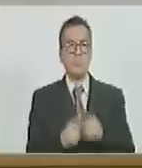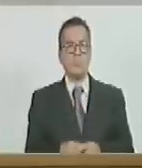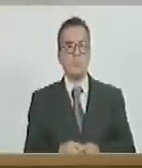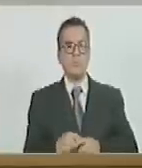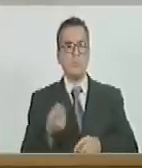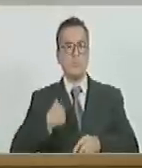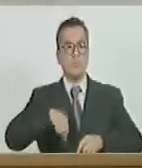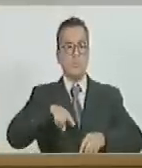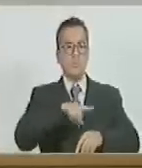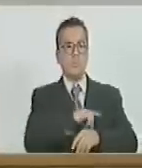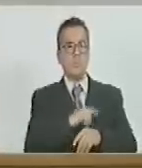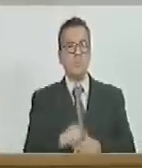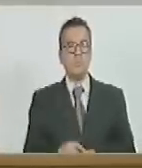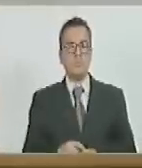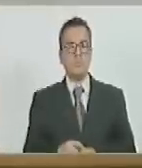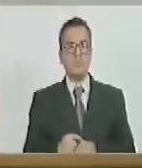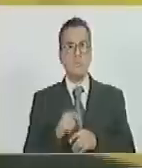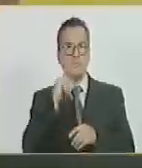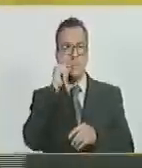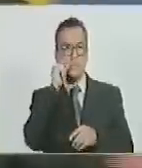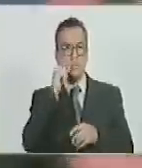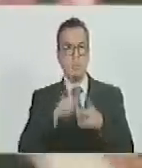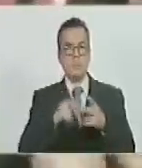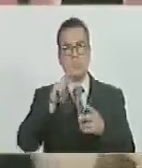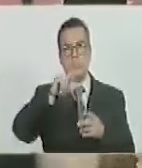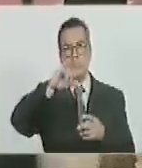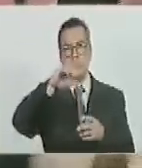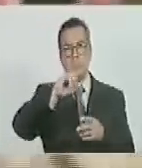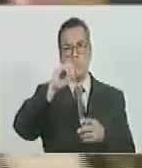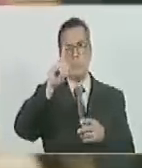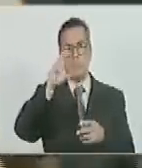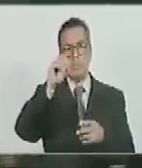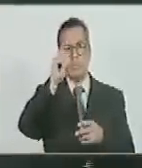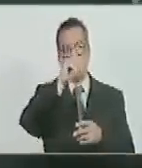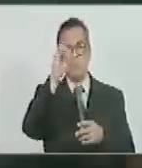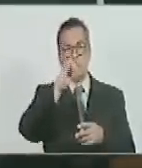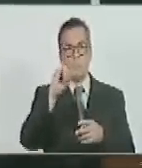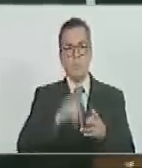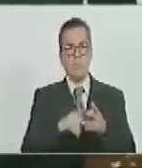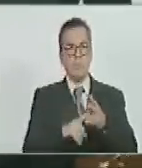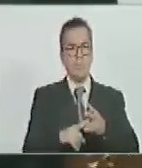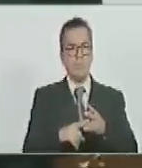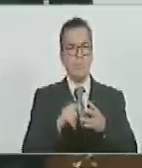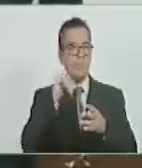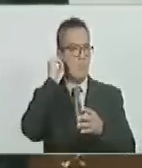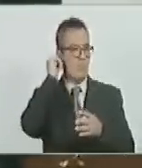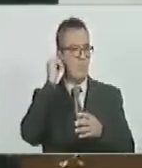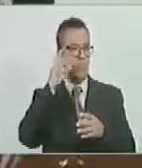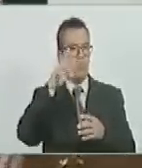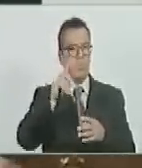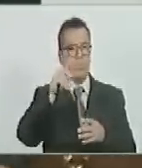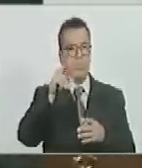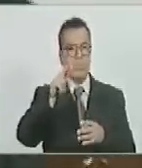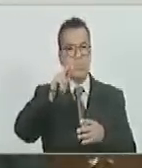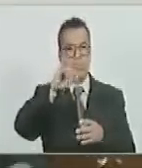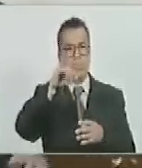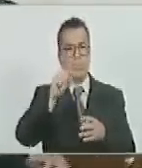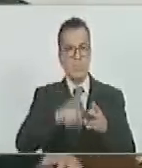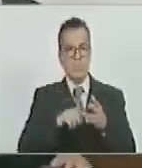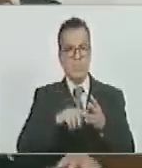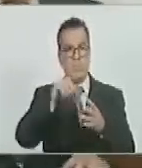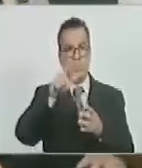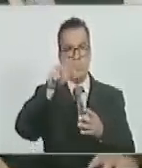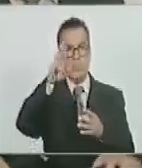con nosotros el ciudadano Ricardo Bravo Zapata, la ciudadana Dayairí Ruiz